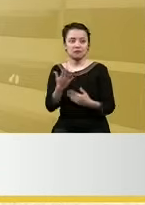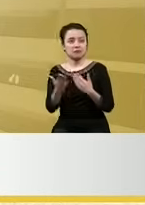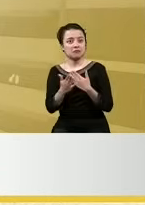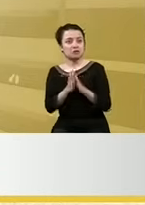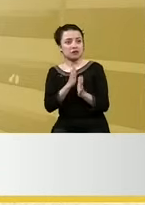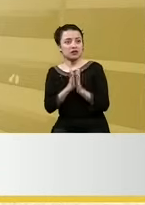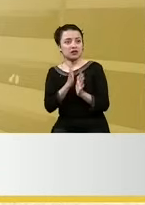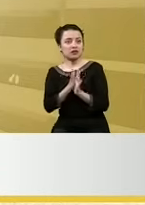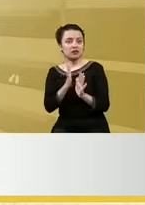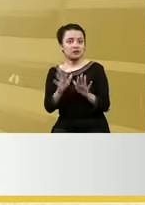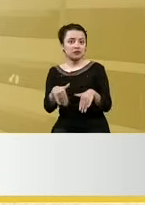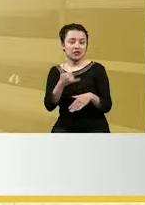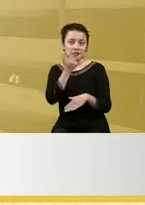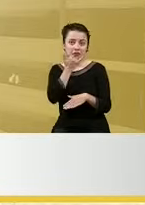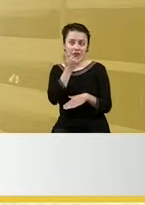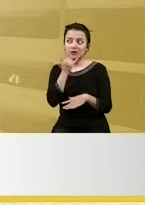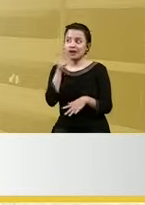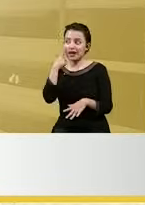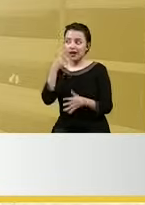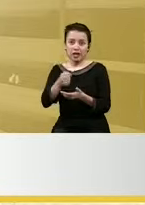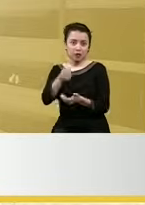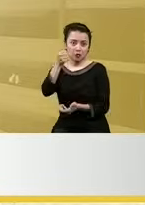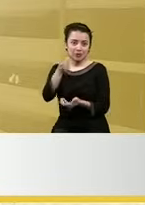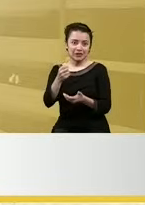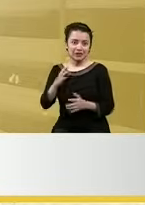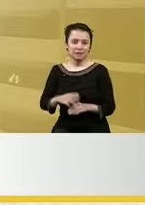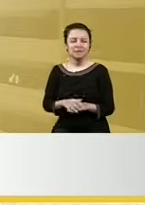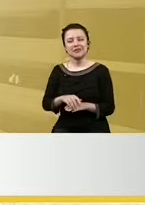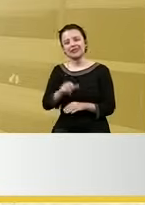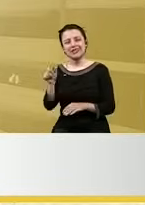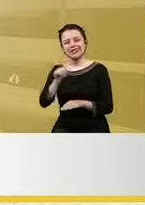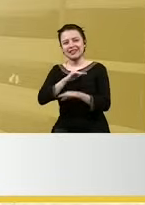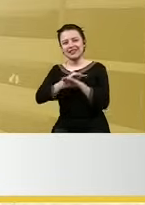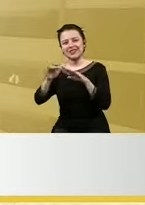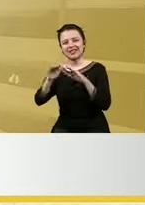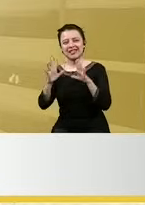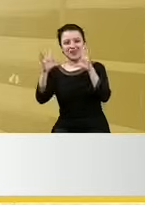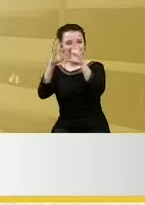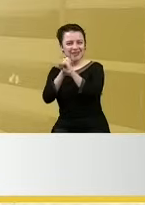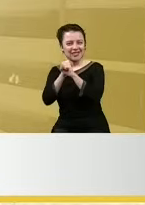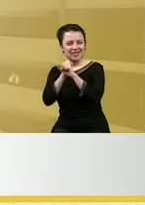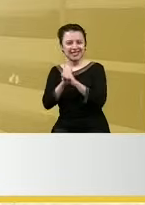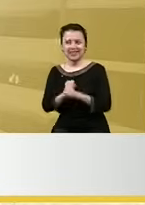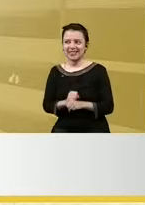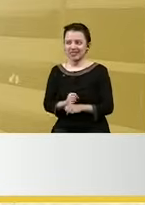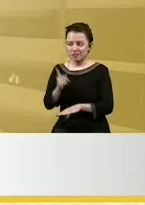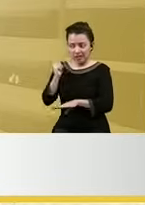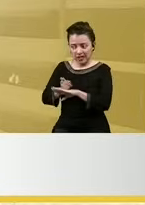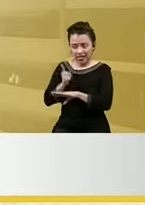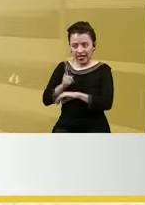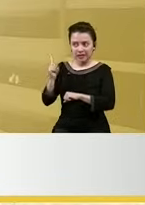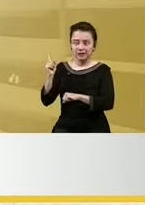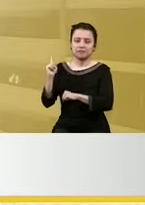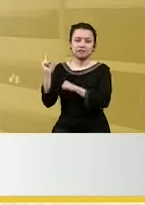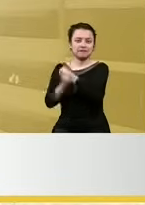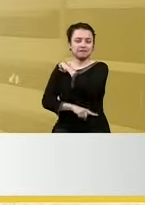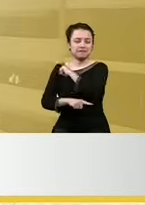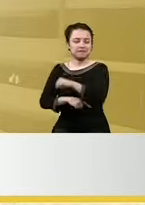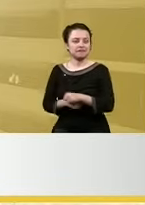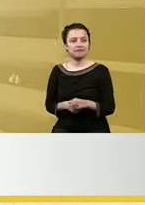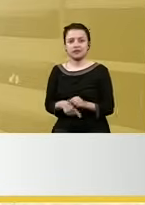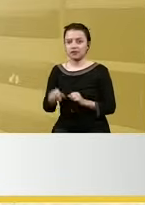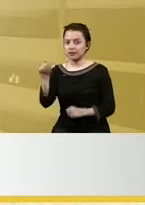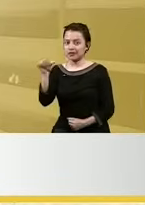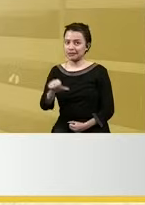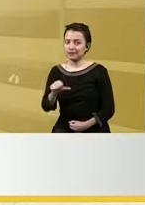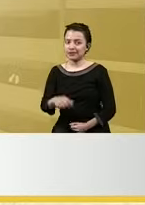cuál fue su... Hay recompensa. Sí, sí, sí. Joana, pero, lo invita a salir una noche. No, pero para regañarlo, porque eso no lo pueden hacer. Eso es lo